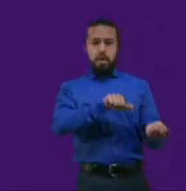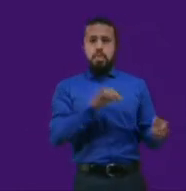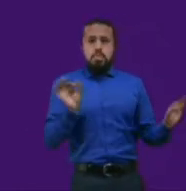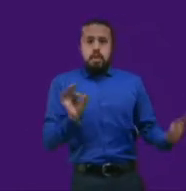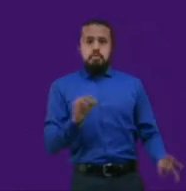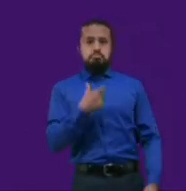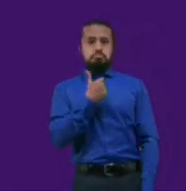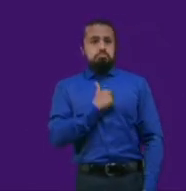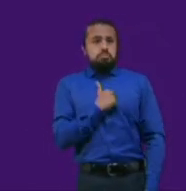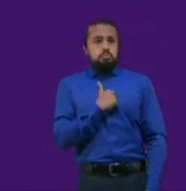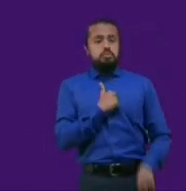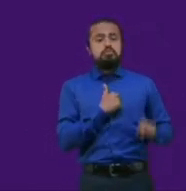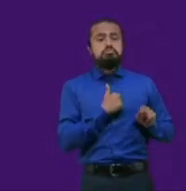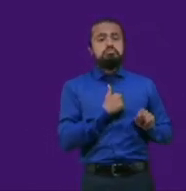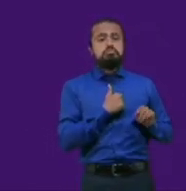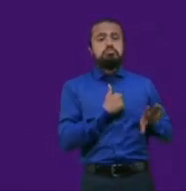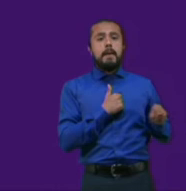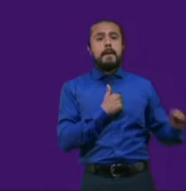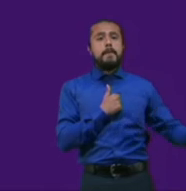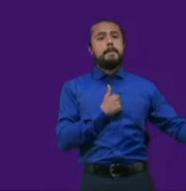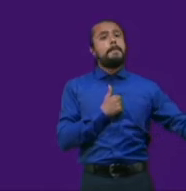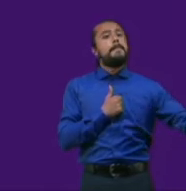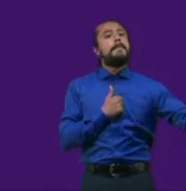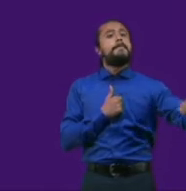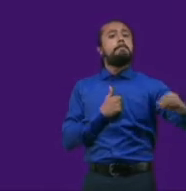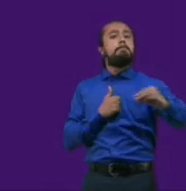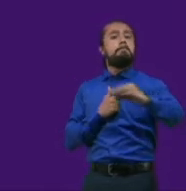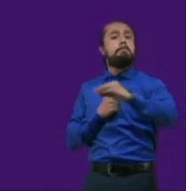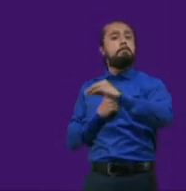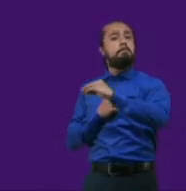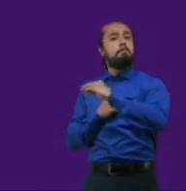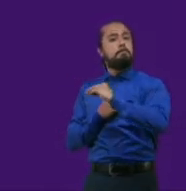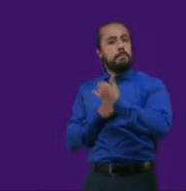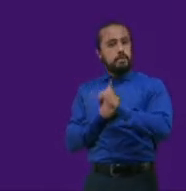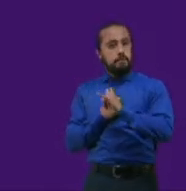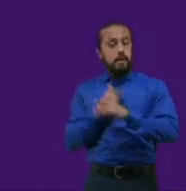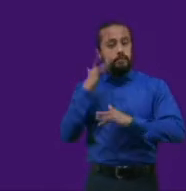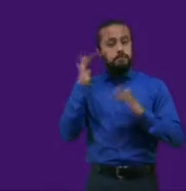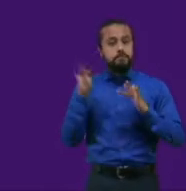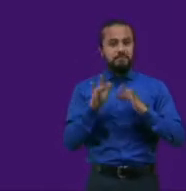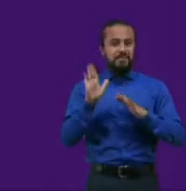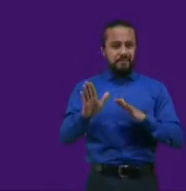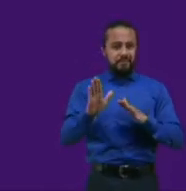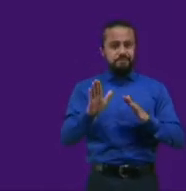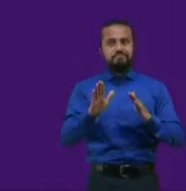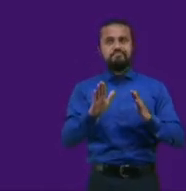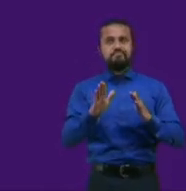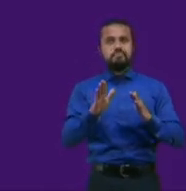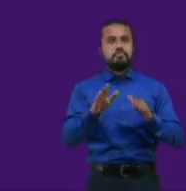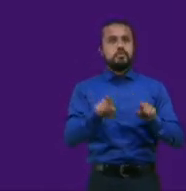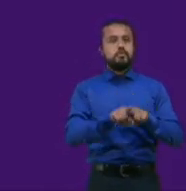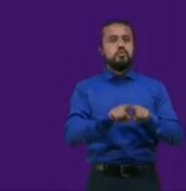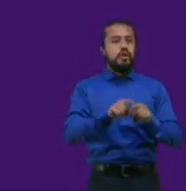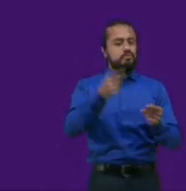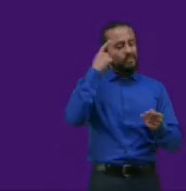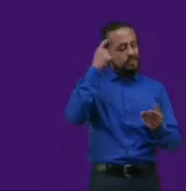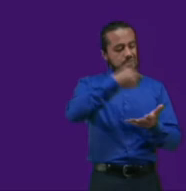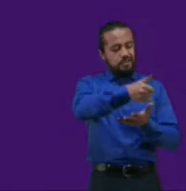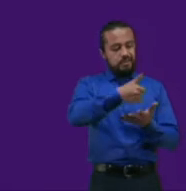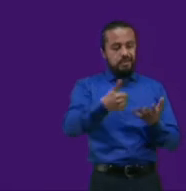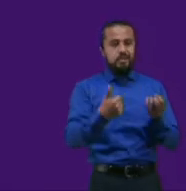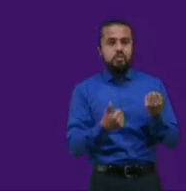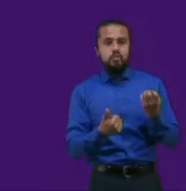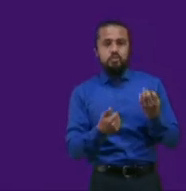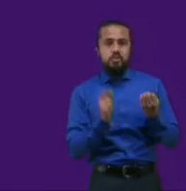negocio, otra vez, no es solamente la línea de ingresos, sino es... esas variables que describen